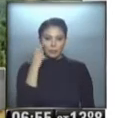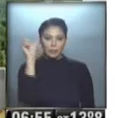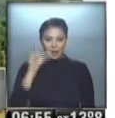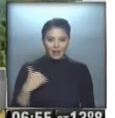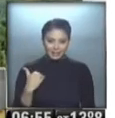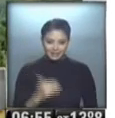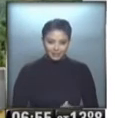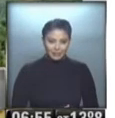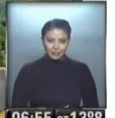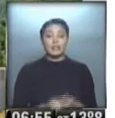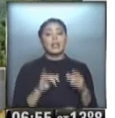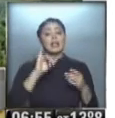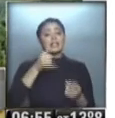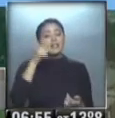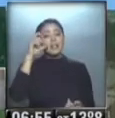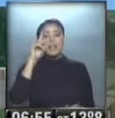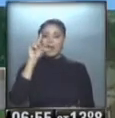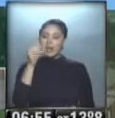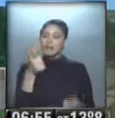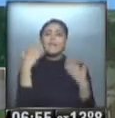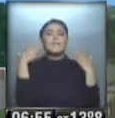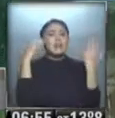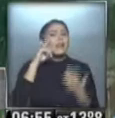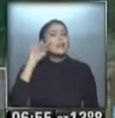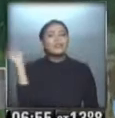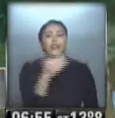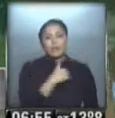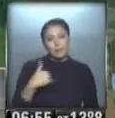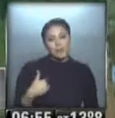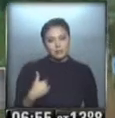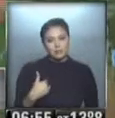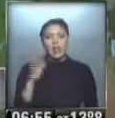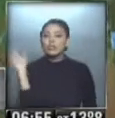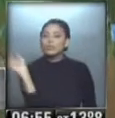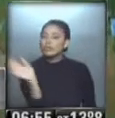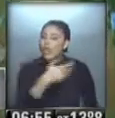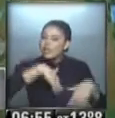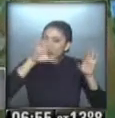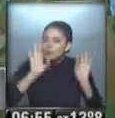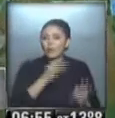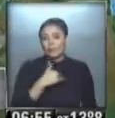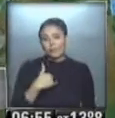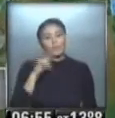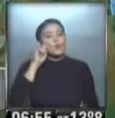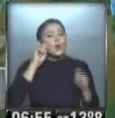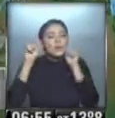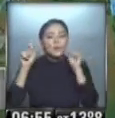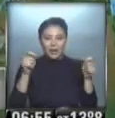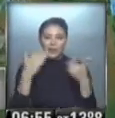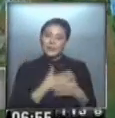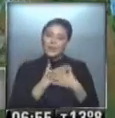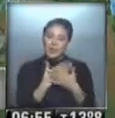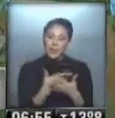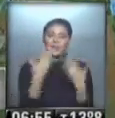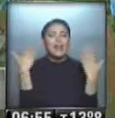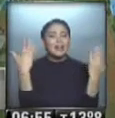Sí, Elda López, querida. Felicísimo día para todas las madres, ¿eh? Para todas, absolutamente todas. Besazos,